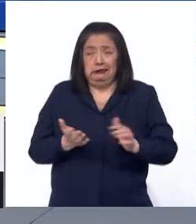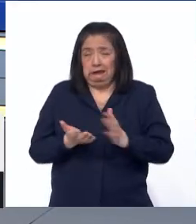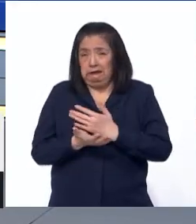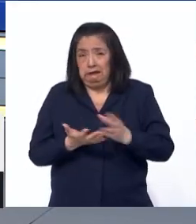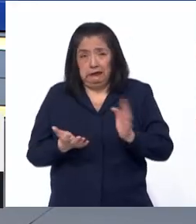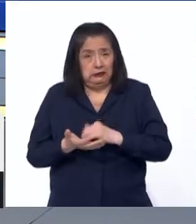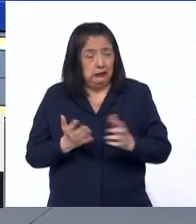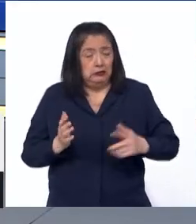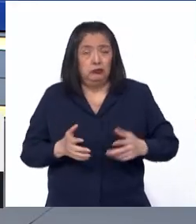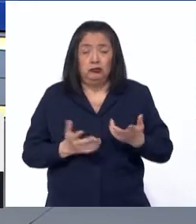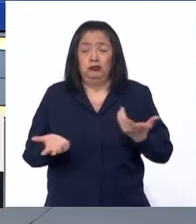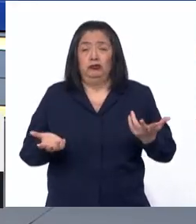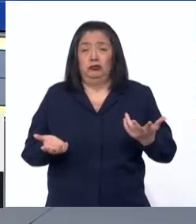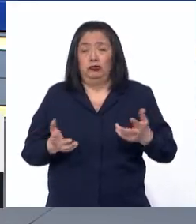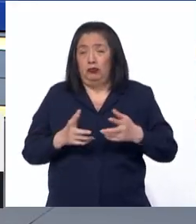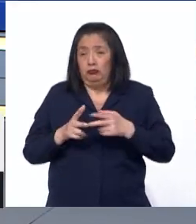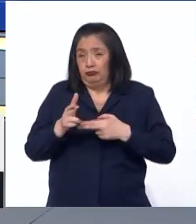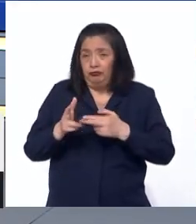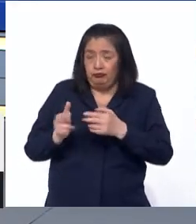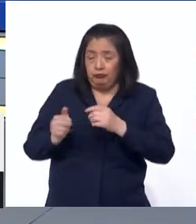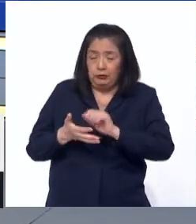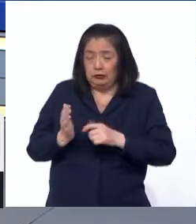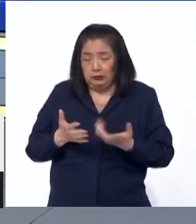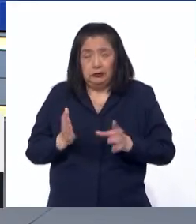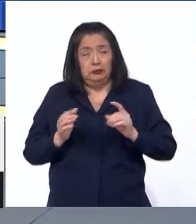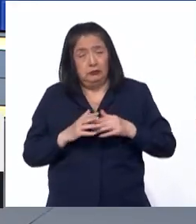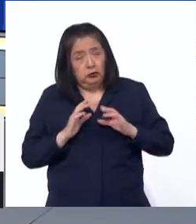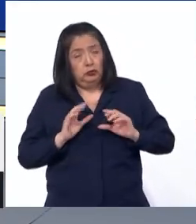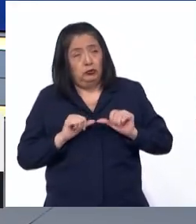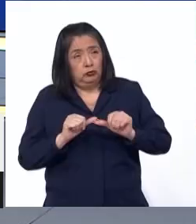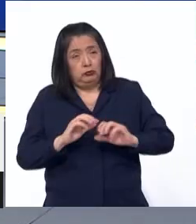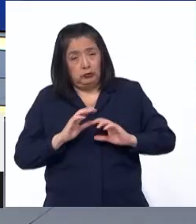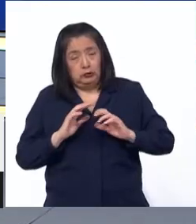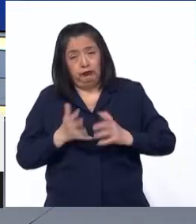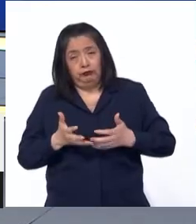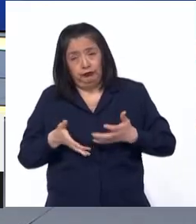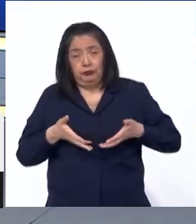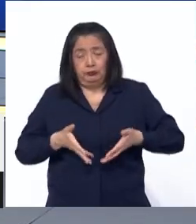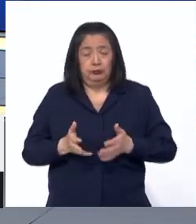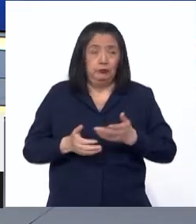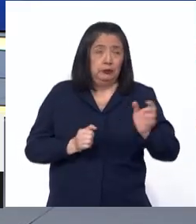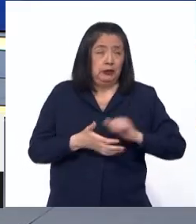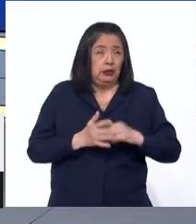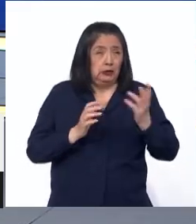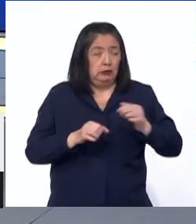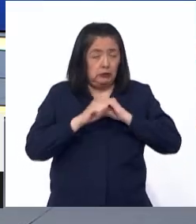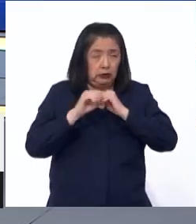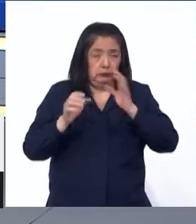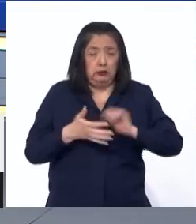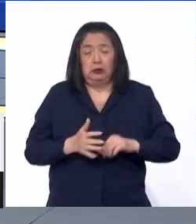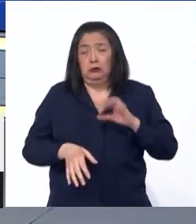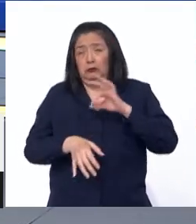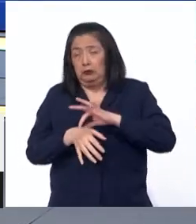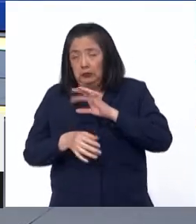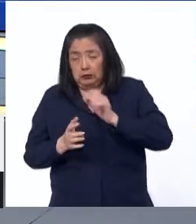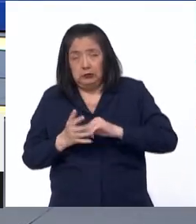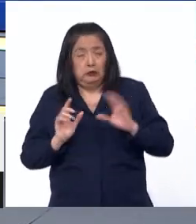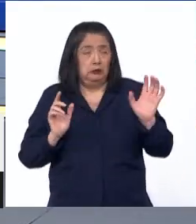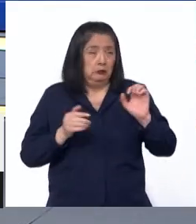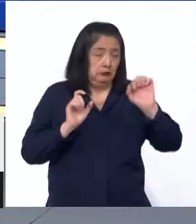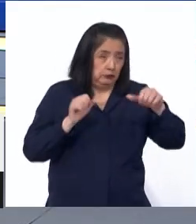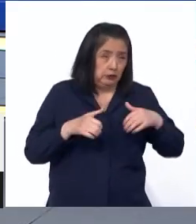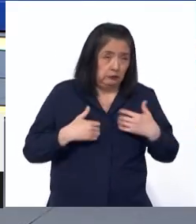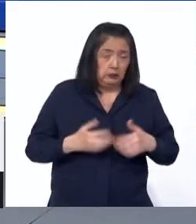fueron esterilizados, entonces se siguen reproduciendo. Entonces, la situación se vuelve más complicada. ¿Hay alguna campaña con veterinarias vinculadas